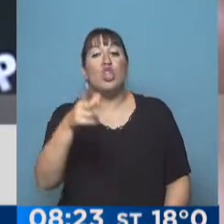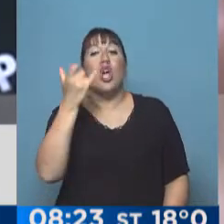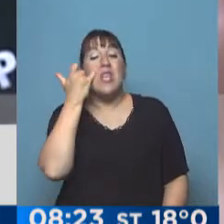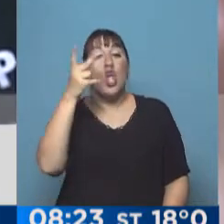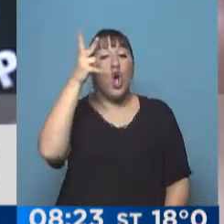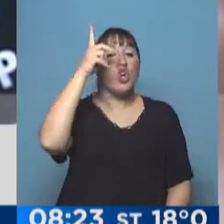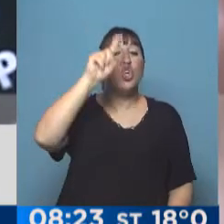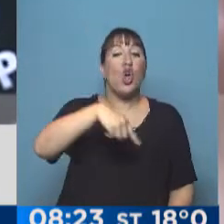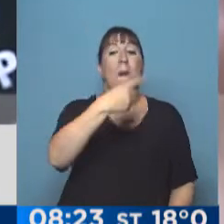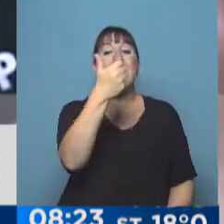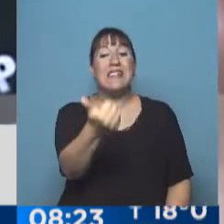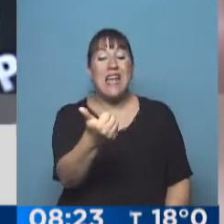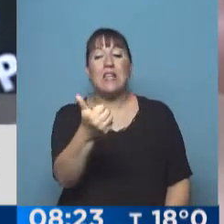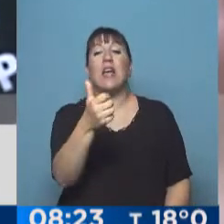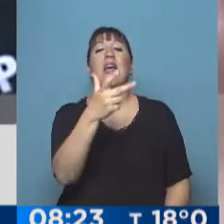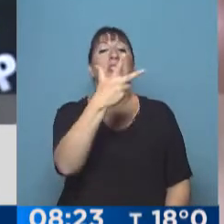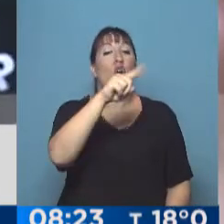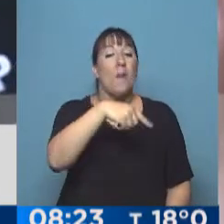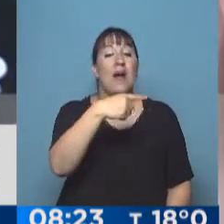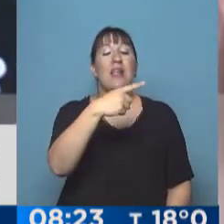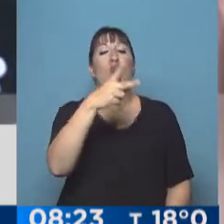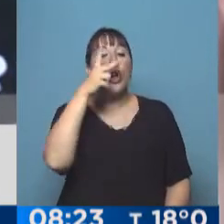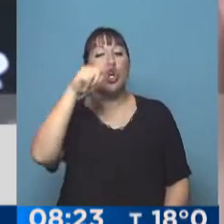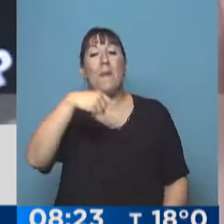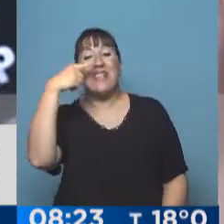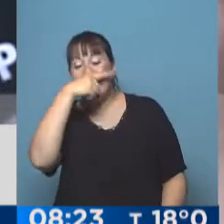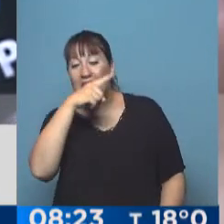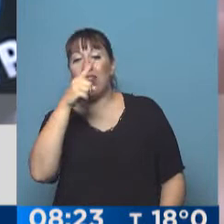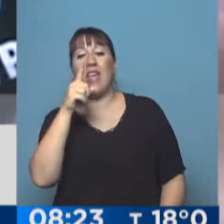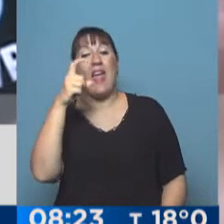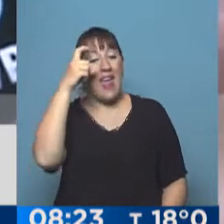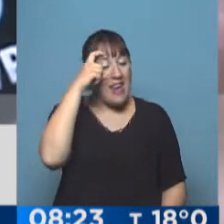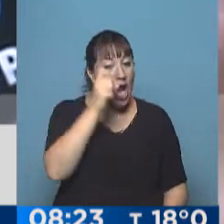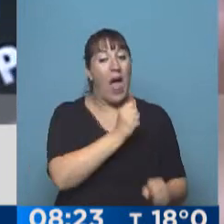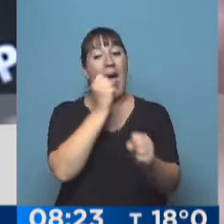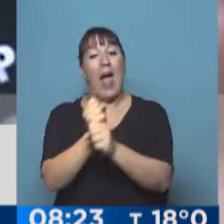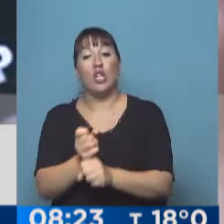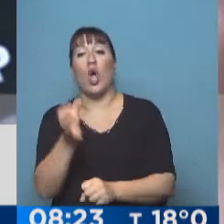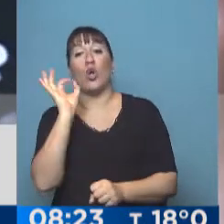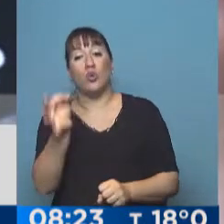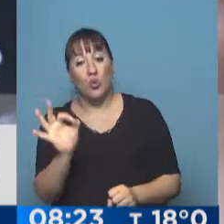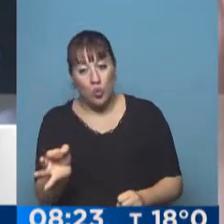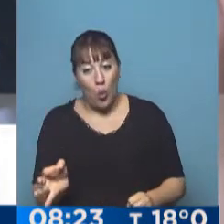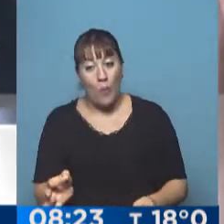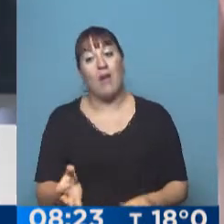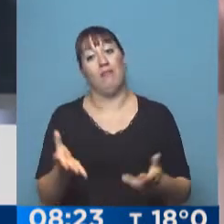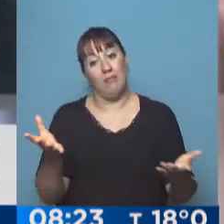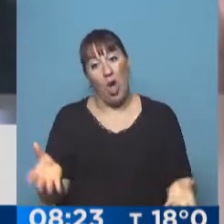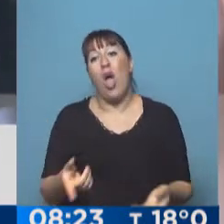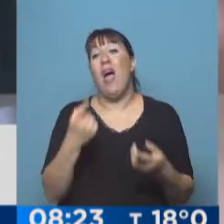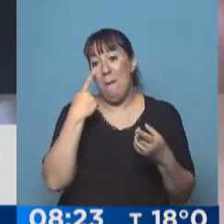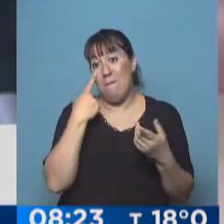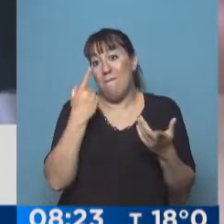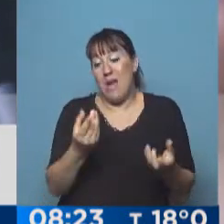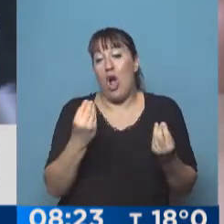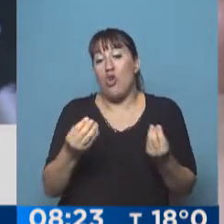de 3 7% del mes 87 punto de vista desde enero a octubre cuando con fíjese entonces cómo está la actividad